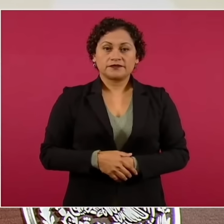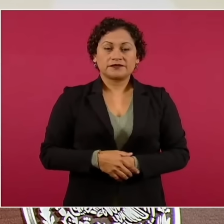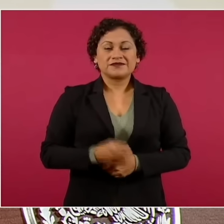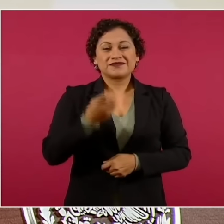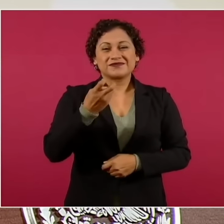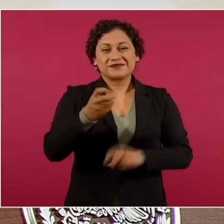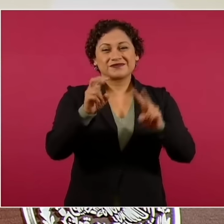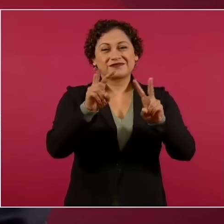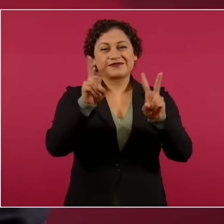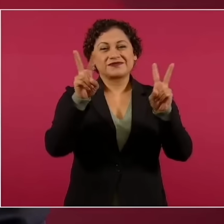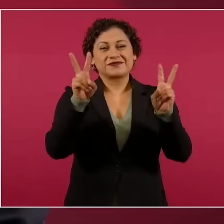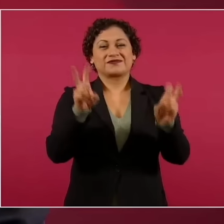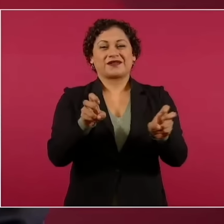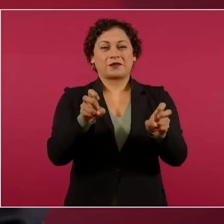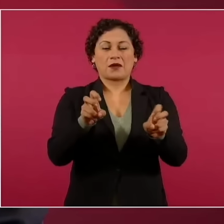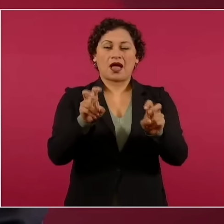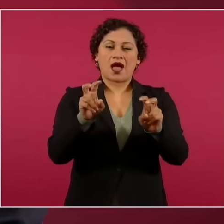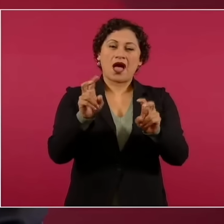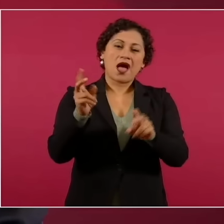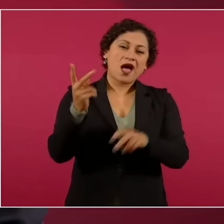intereses políticos